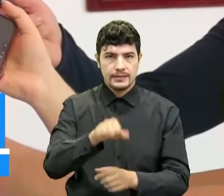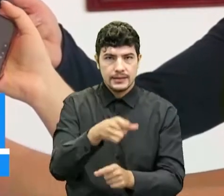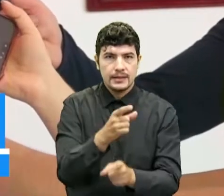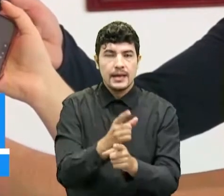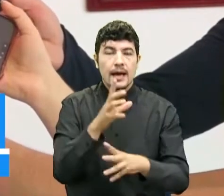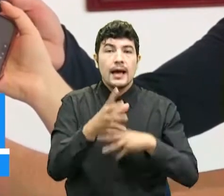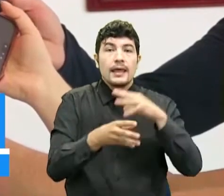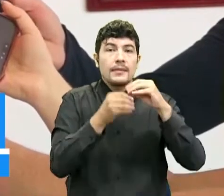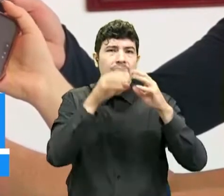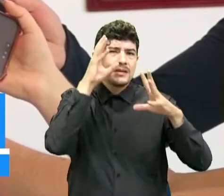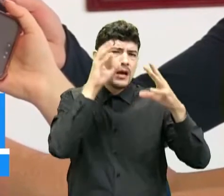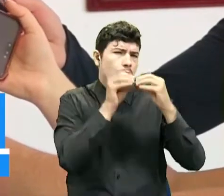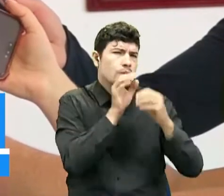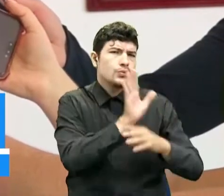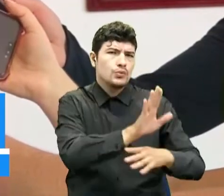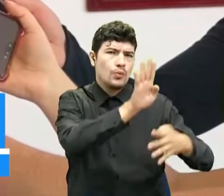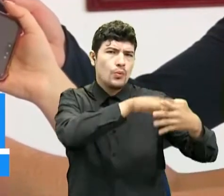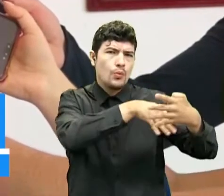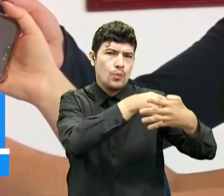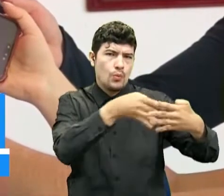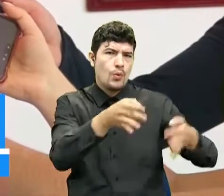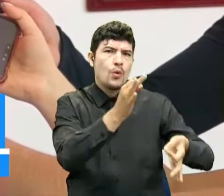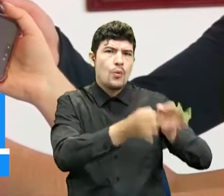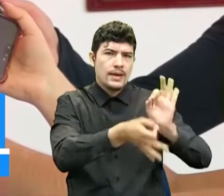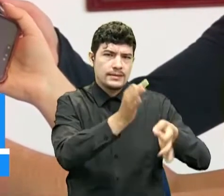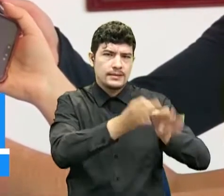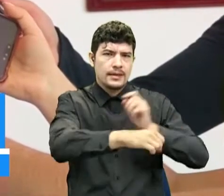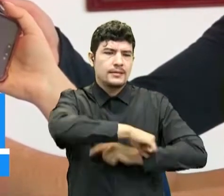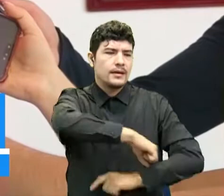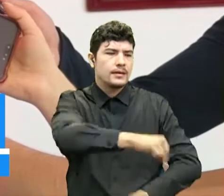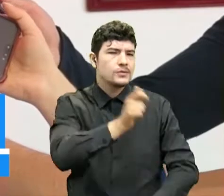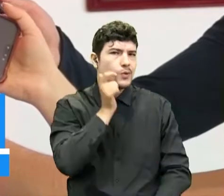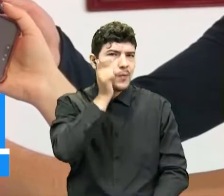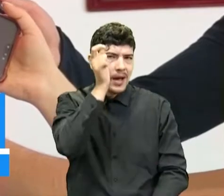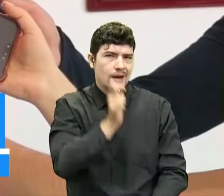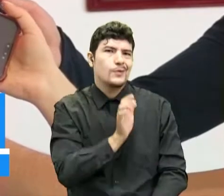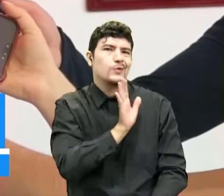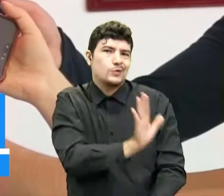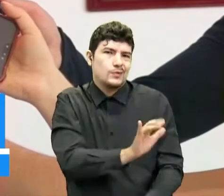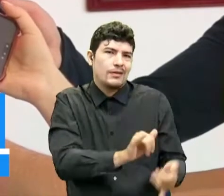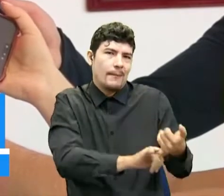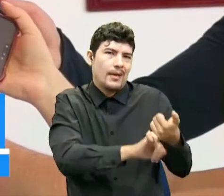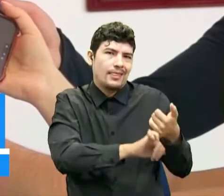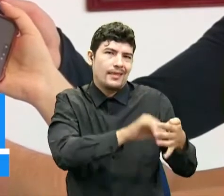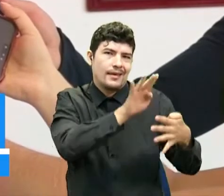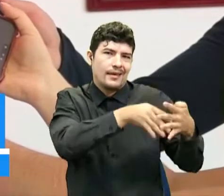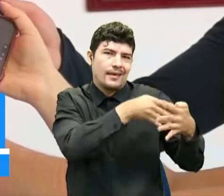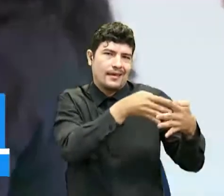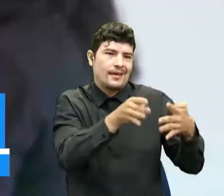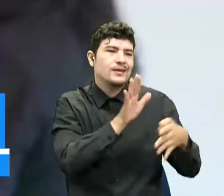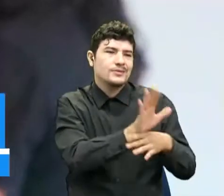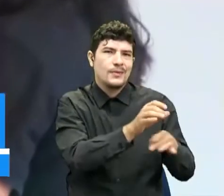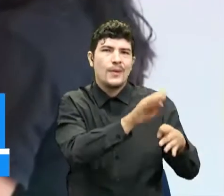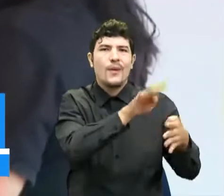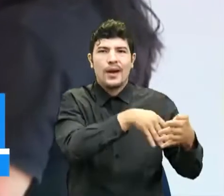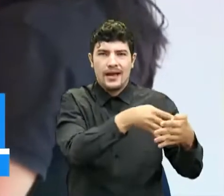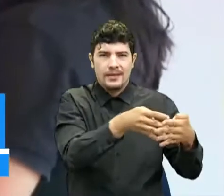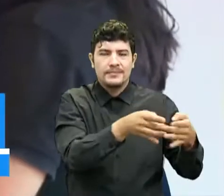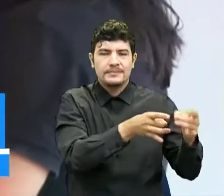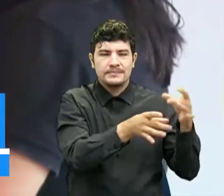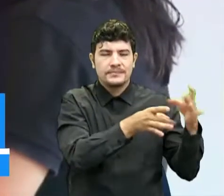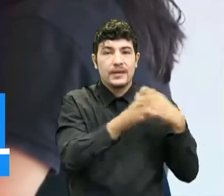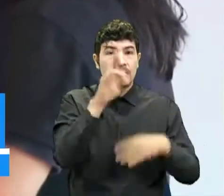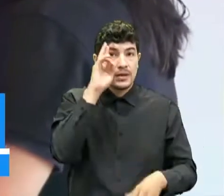de los jueces de control de garantías de este municipio para ser llamados a audiencia, que de paso de una vez les digo, es justamente la razón por la cual hoy estamos acá.